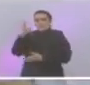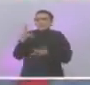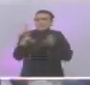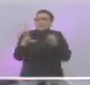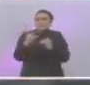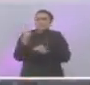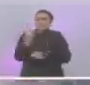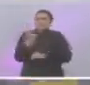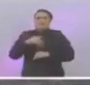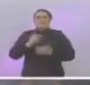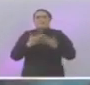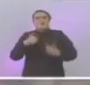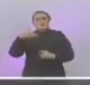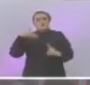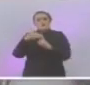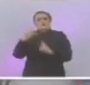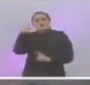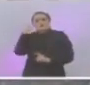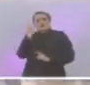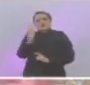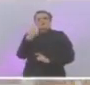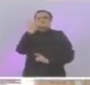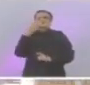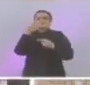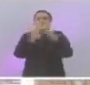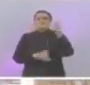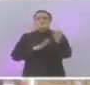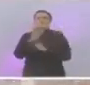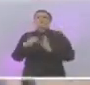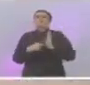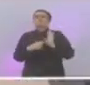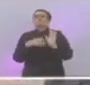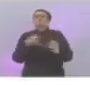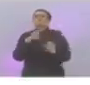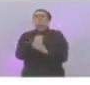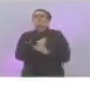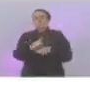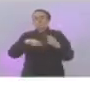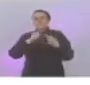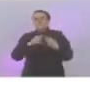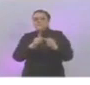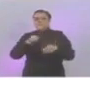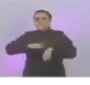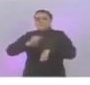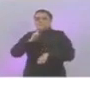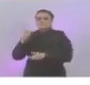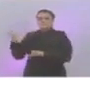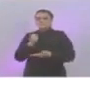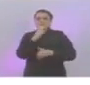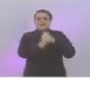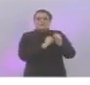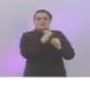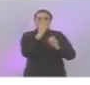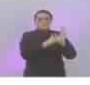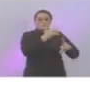Con este objetivo en mente, hemos alcanzado los siguientes resultados. mayores ingresos entre